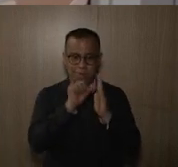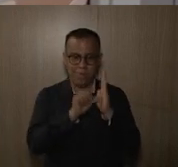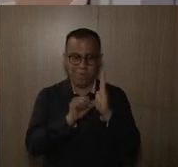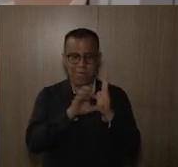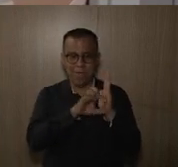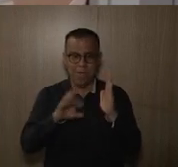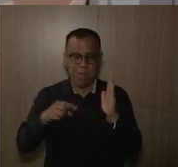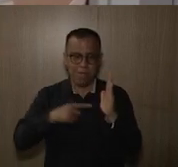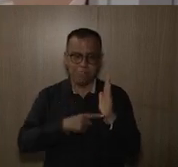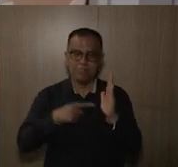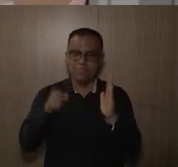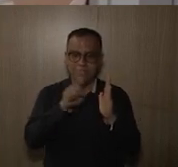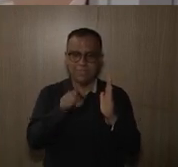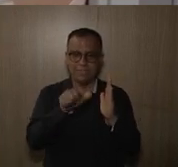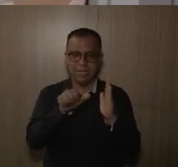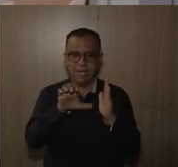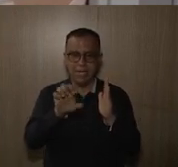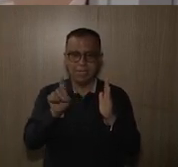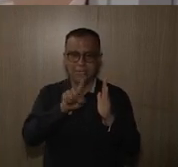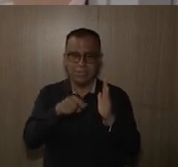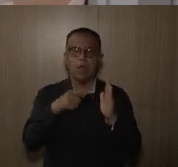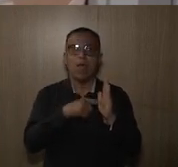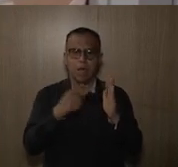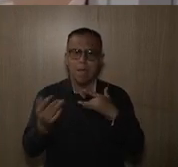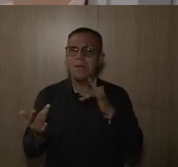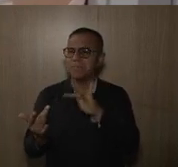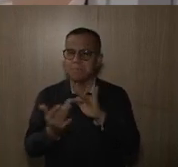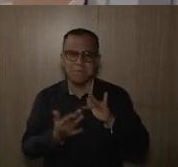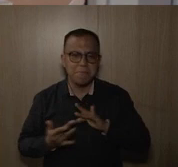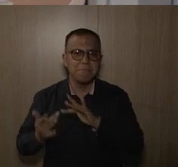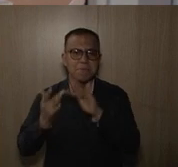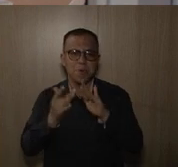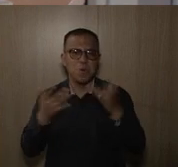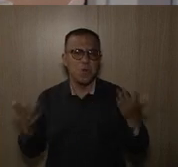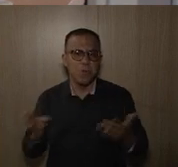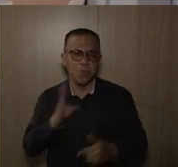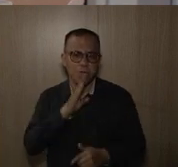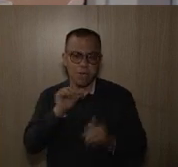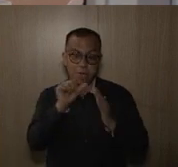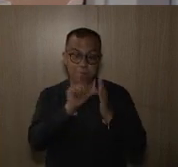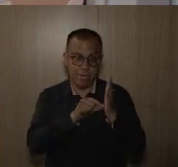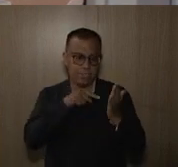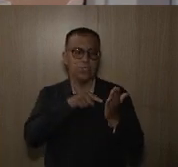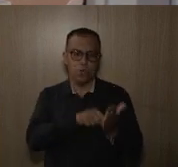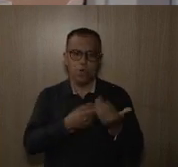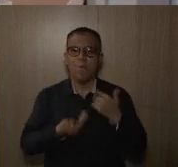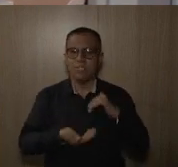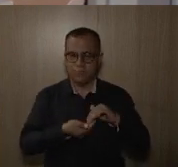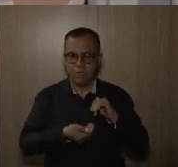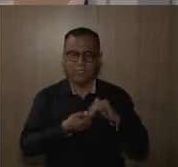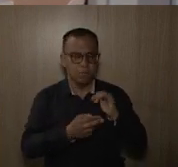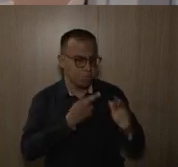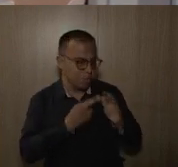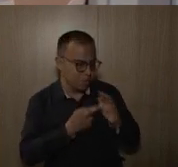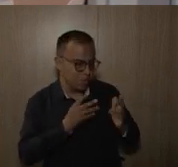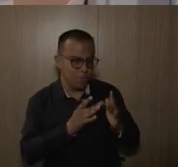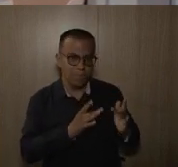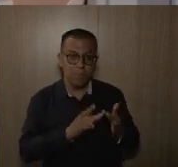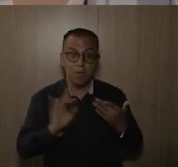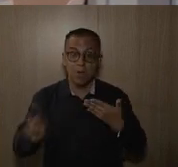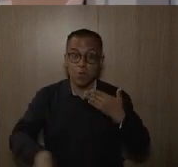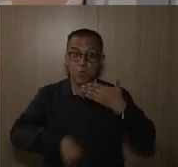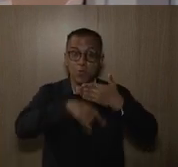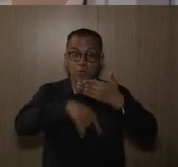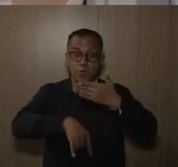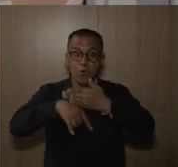tenemos una interacción más amigable con el aplicativo. Tenemos la facilidad de cargar las fechas